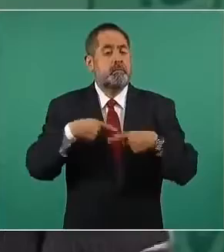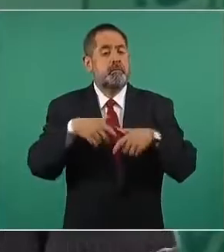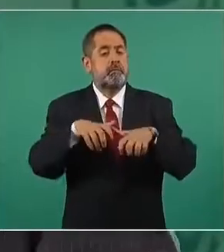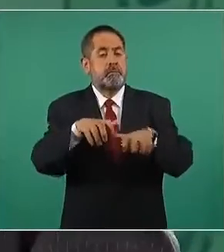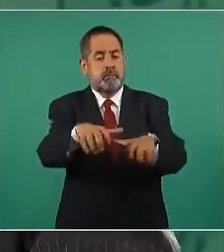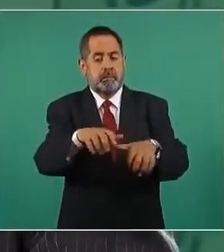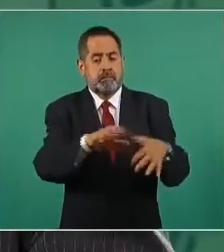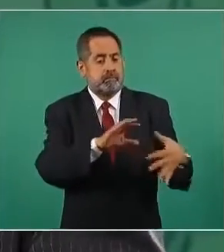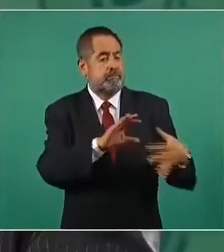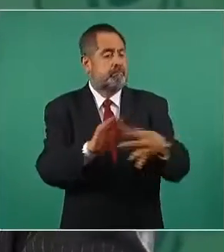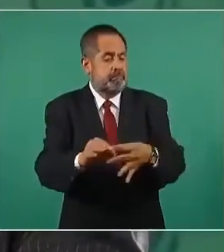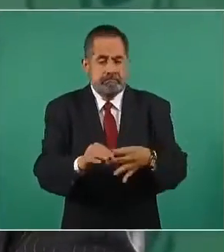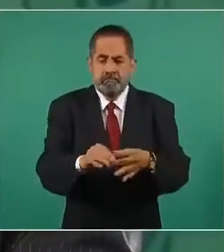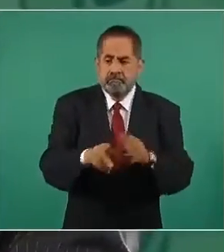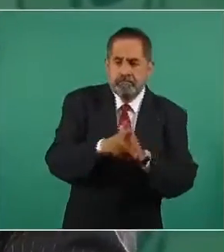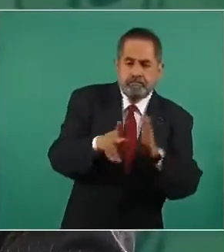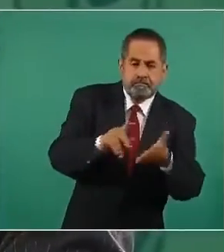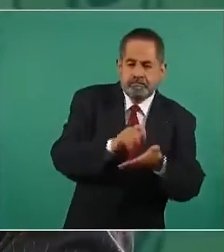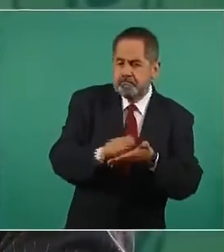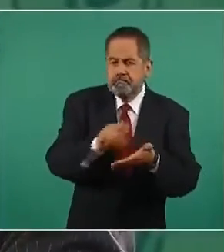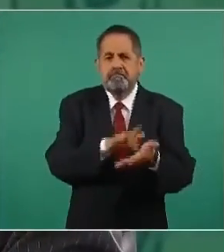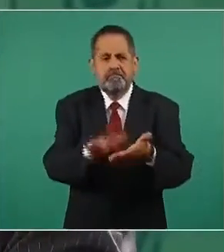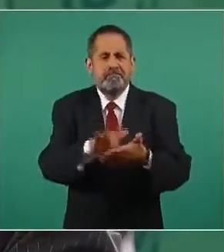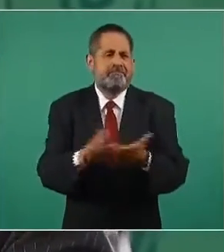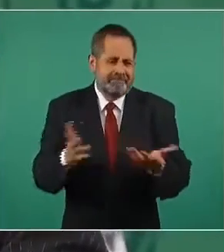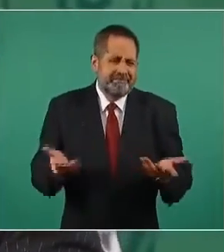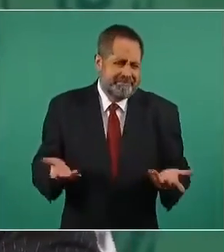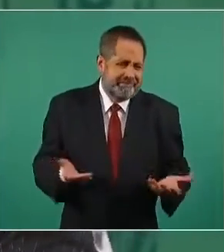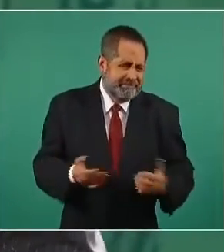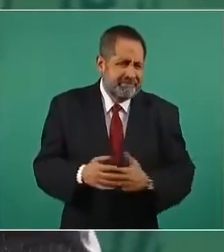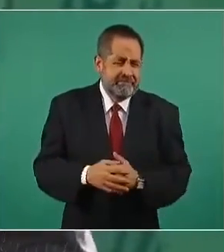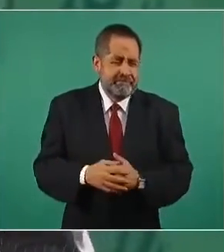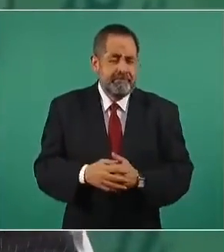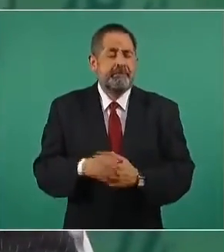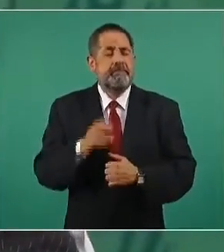porque a nosotros